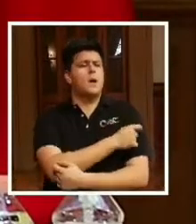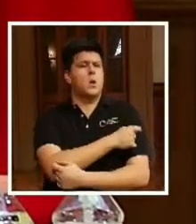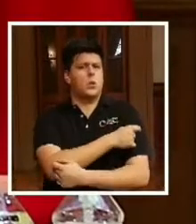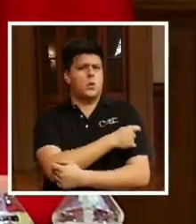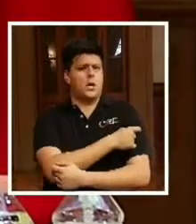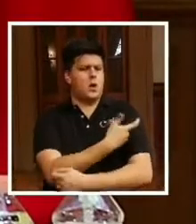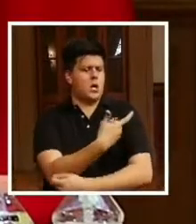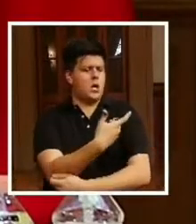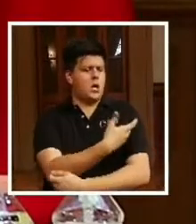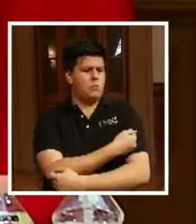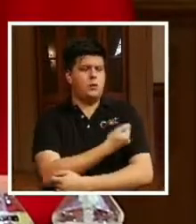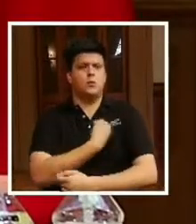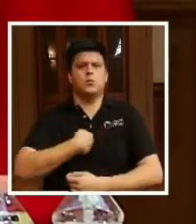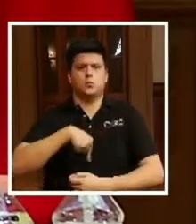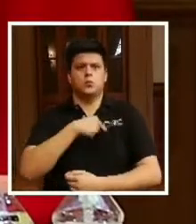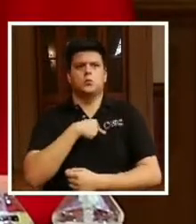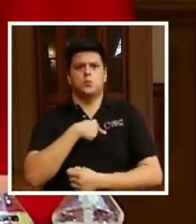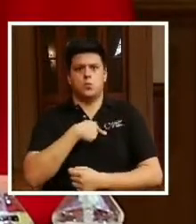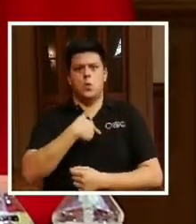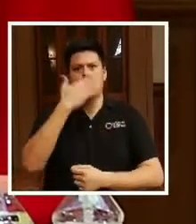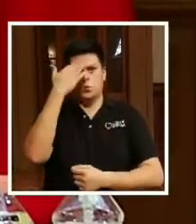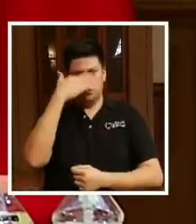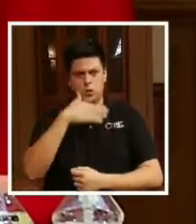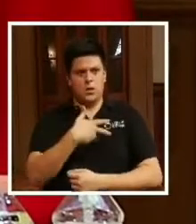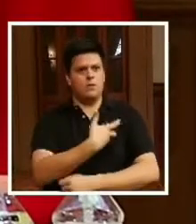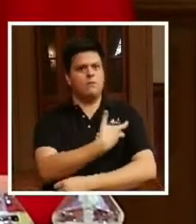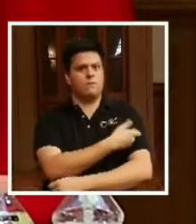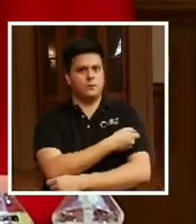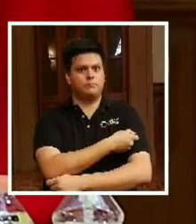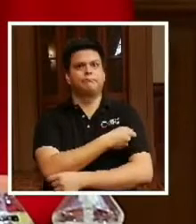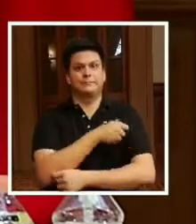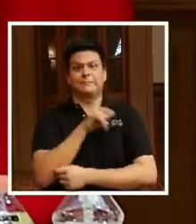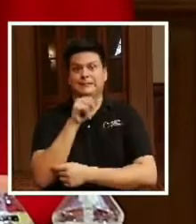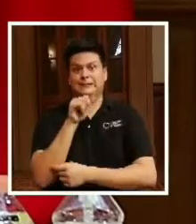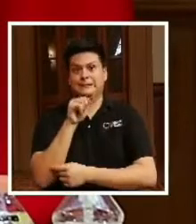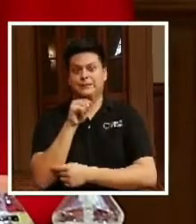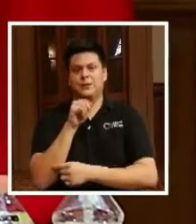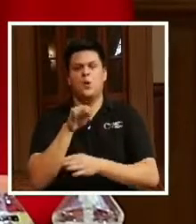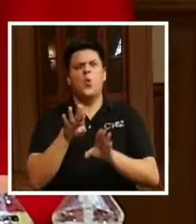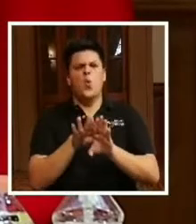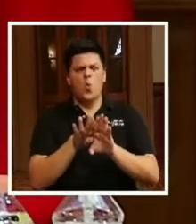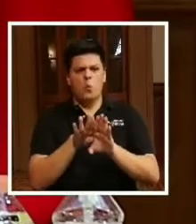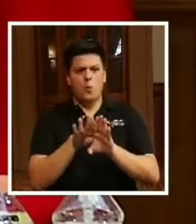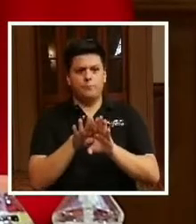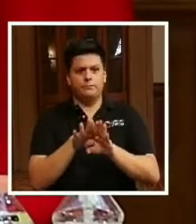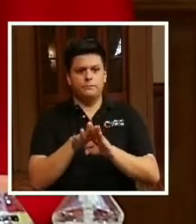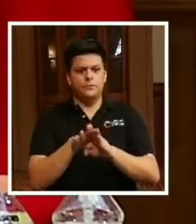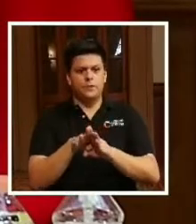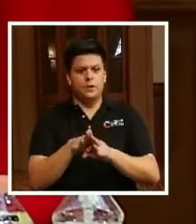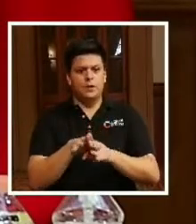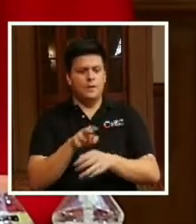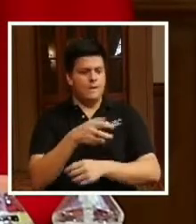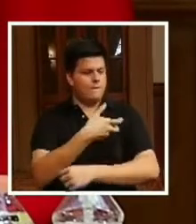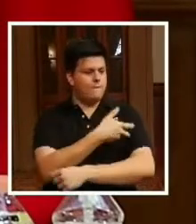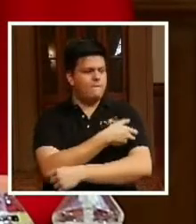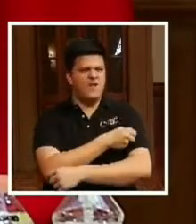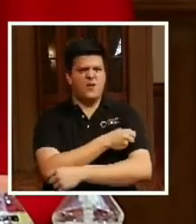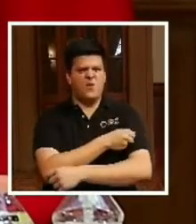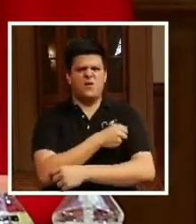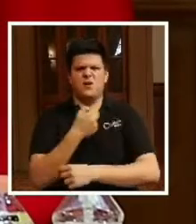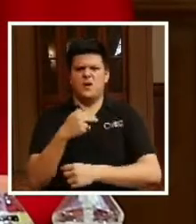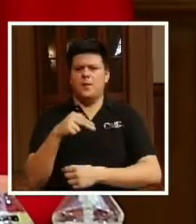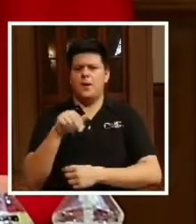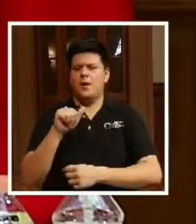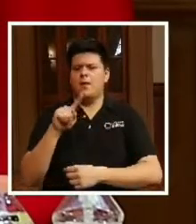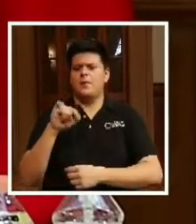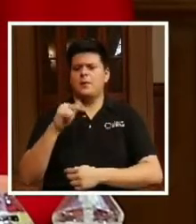si tenemos manera de saber que el biológico se aplicó porque una vacuna es un antígeno que llega